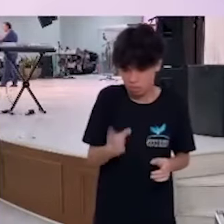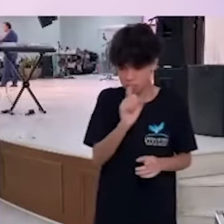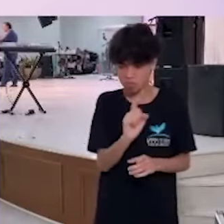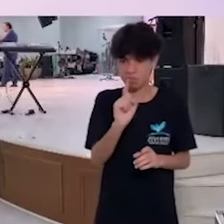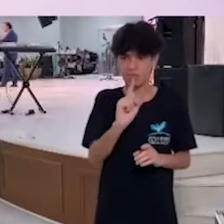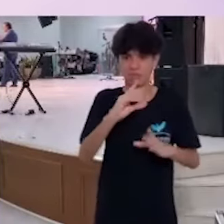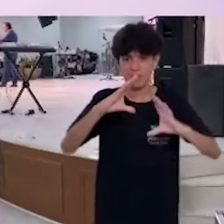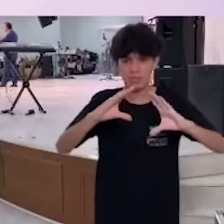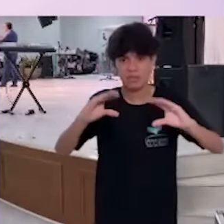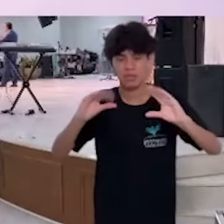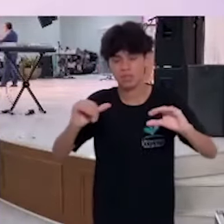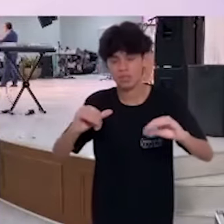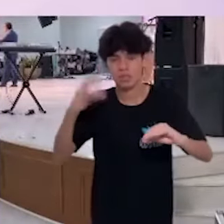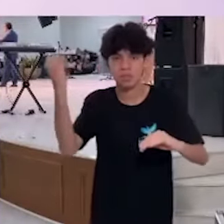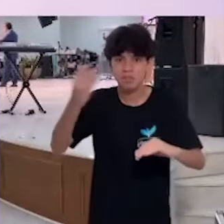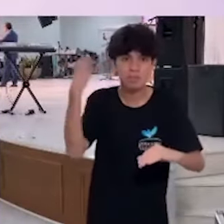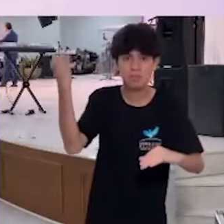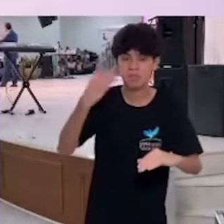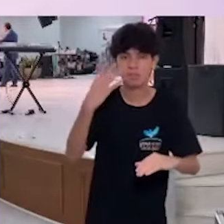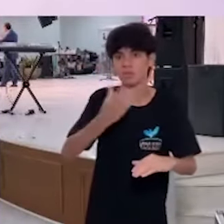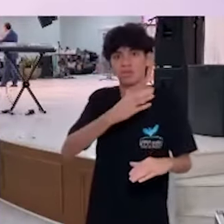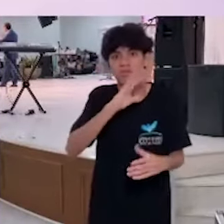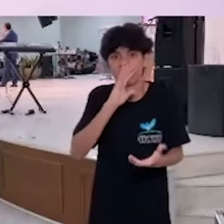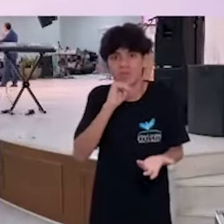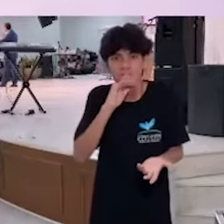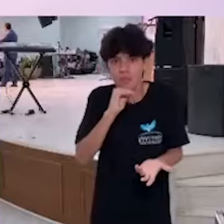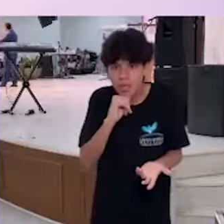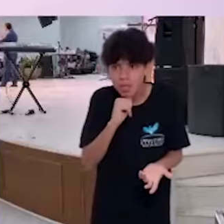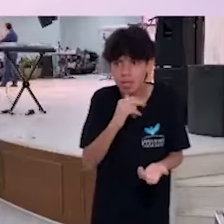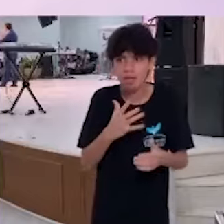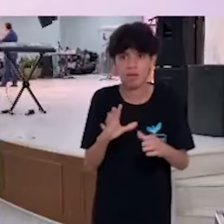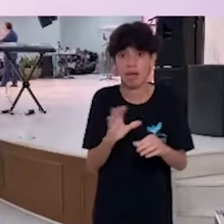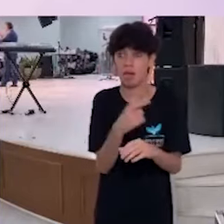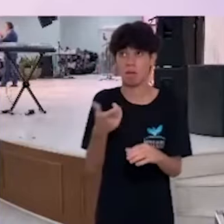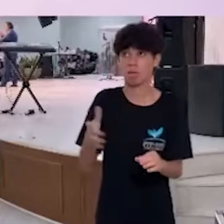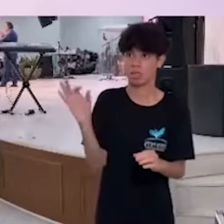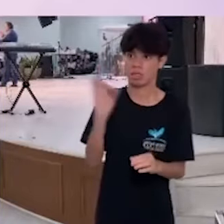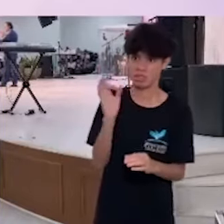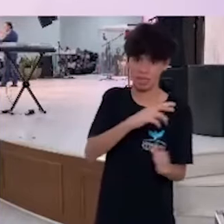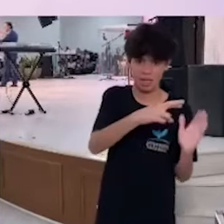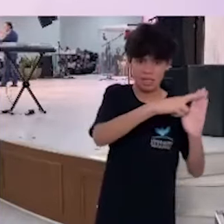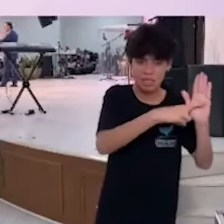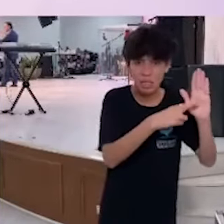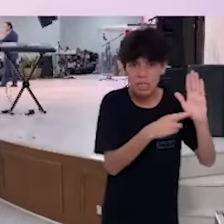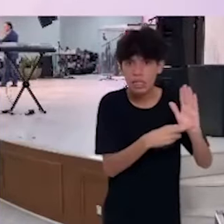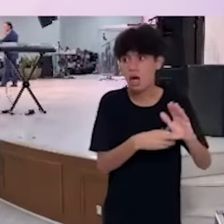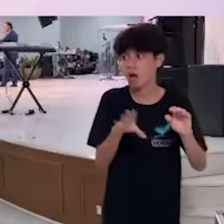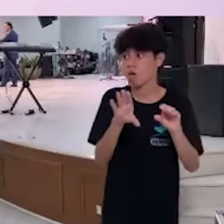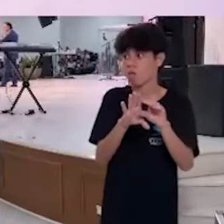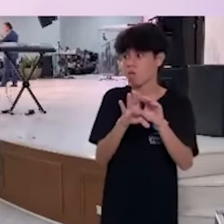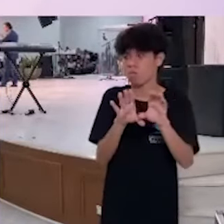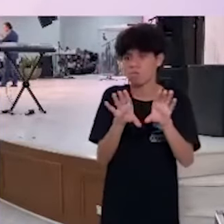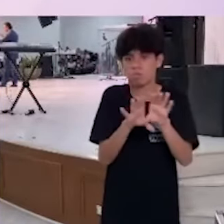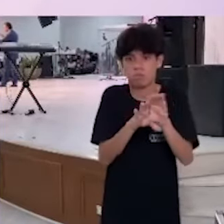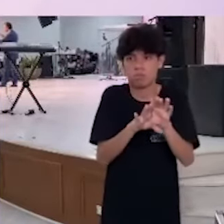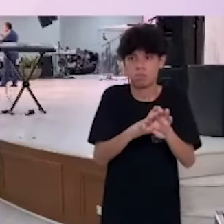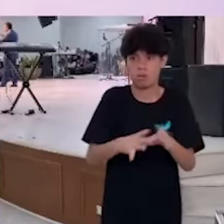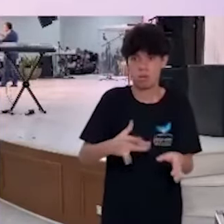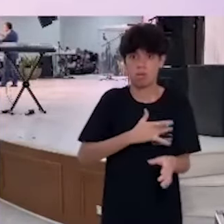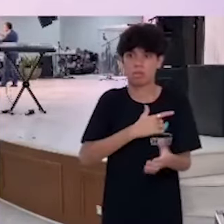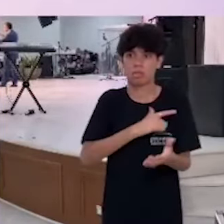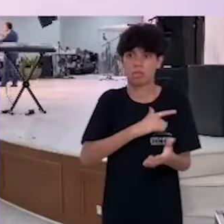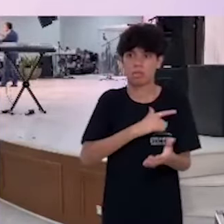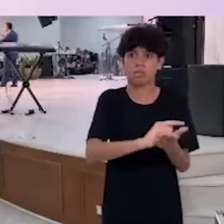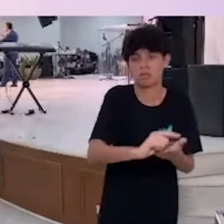iglesia, ministrando, predicando, hablando de santidad, hablando de reglas, hablando de disciplina, porque en ese sentido ha